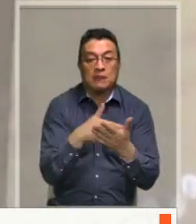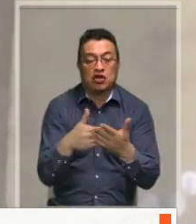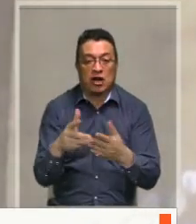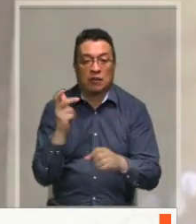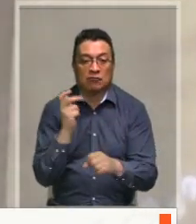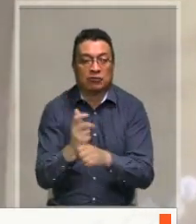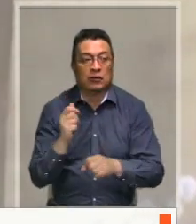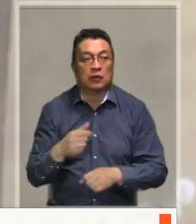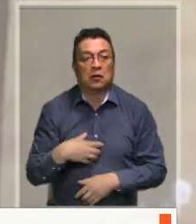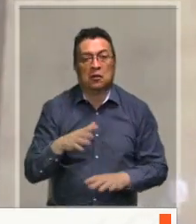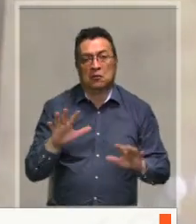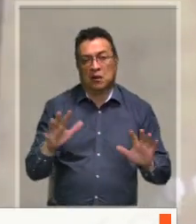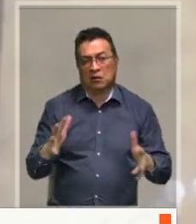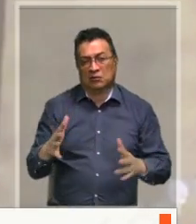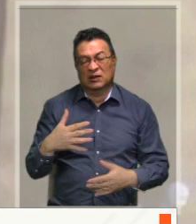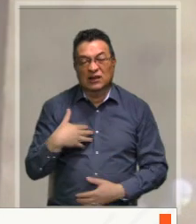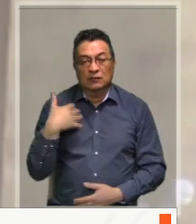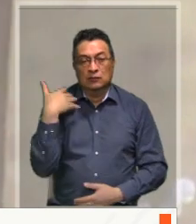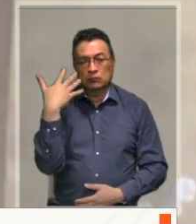las